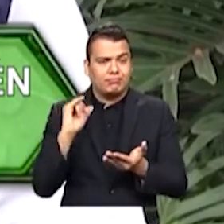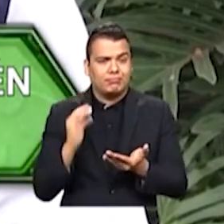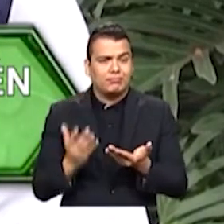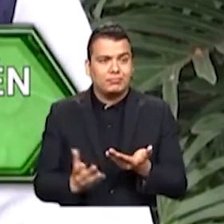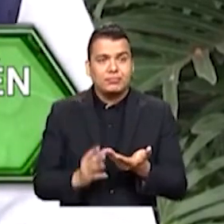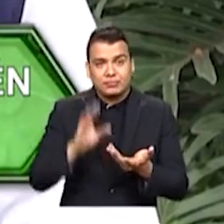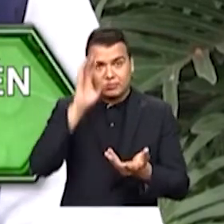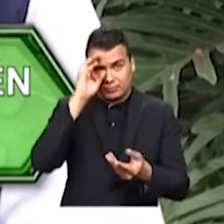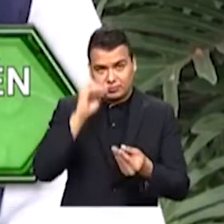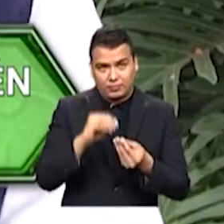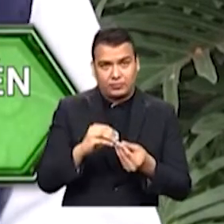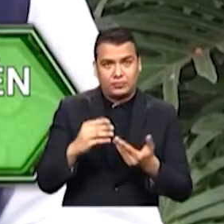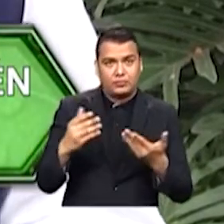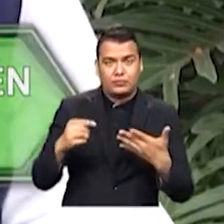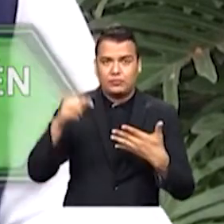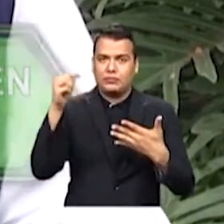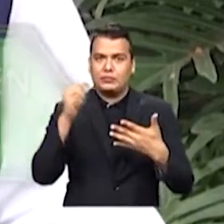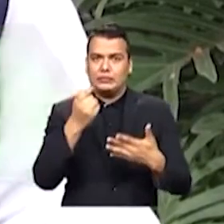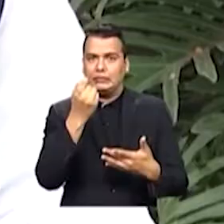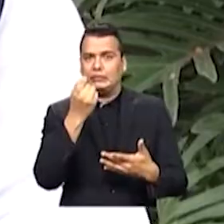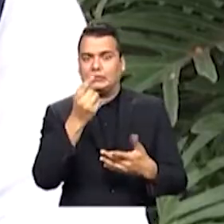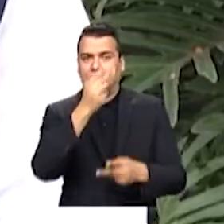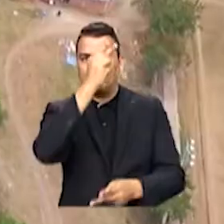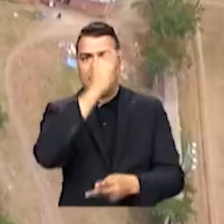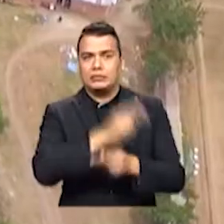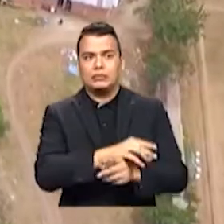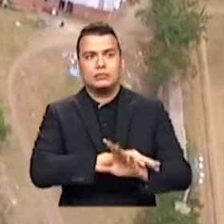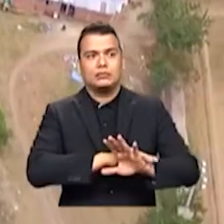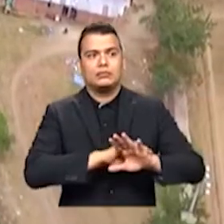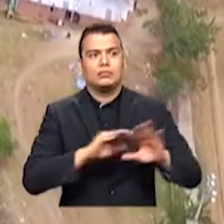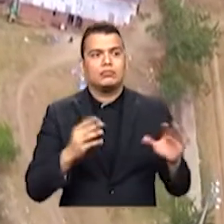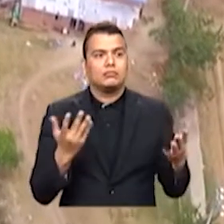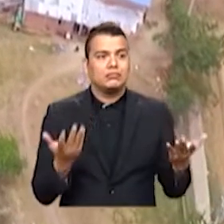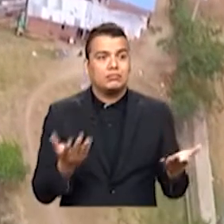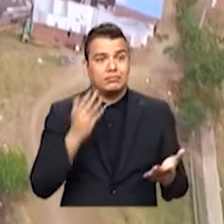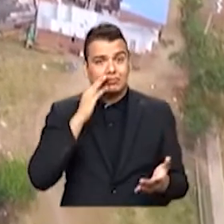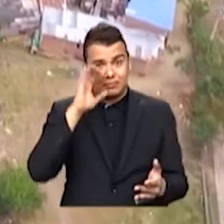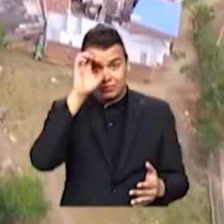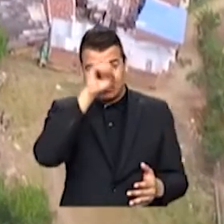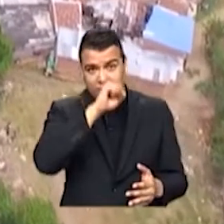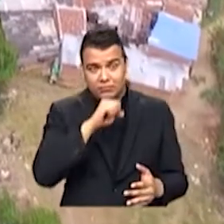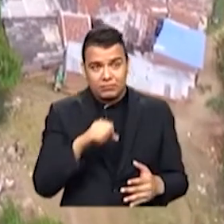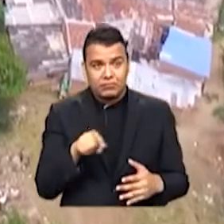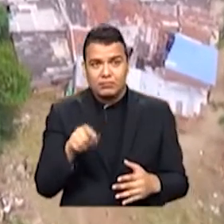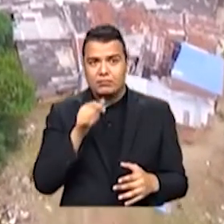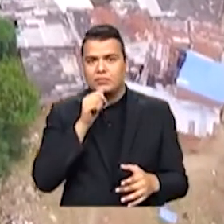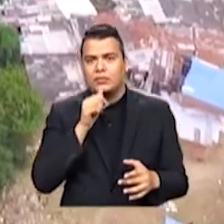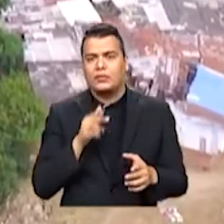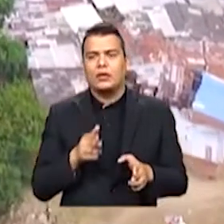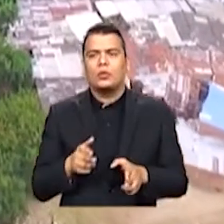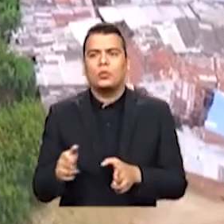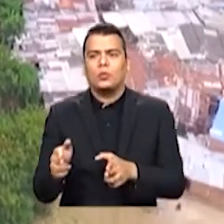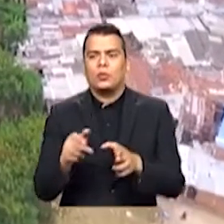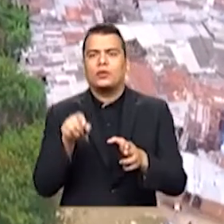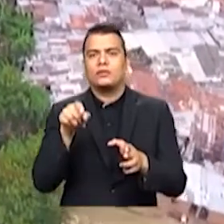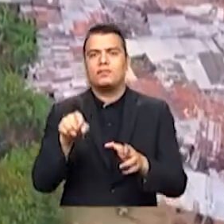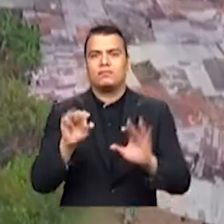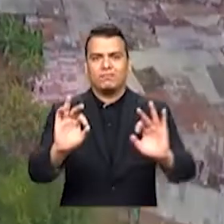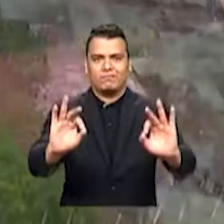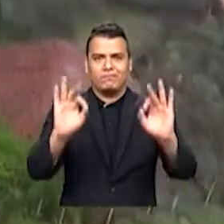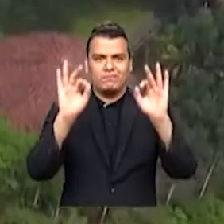conjurar riesgos, darle tranquilidad a la comunidad de que en esta parte del río el talud queda